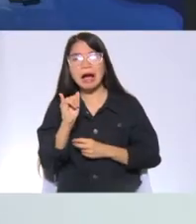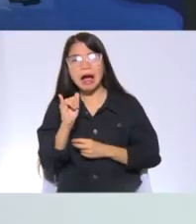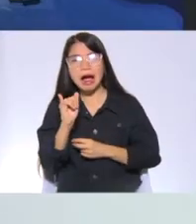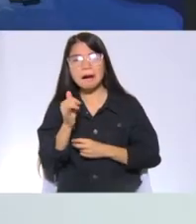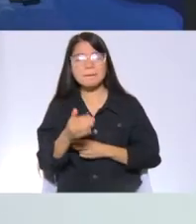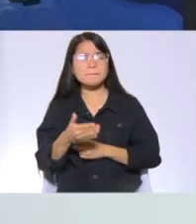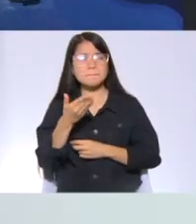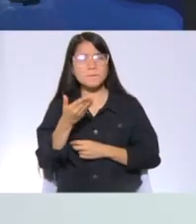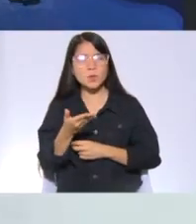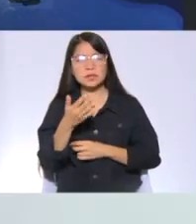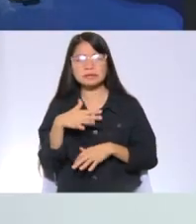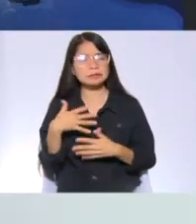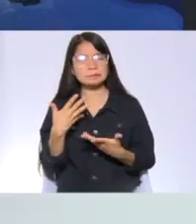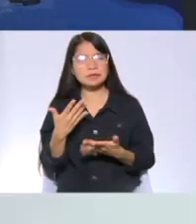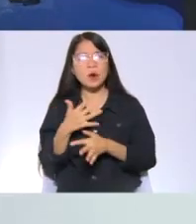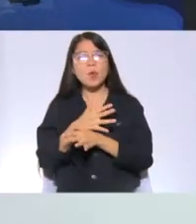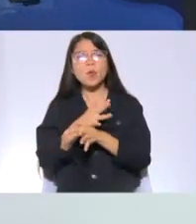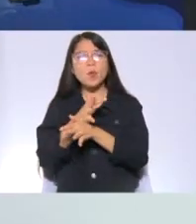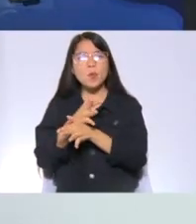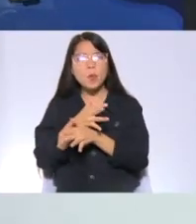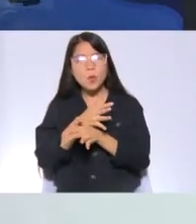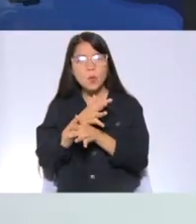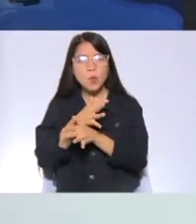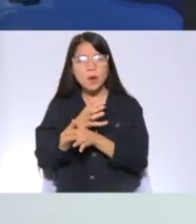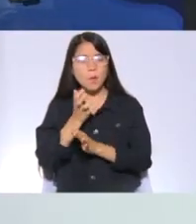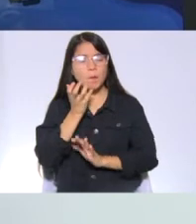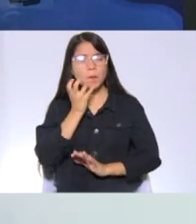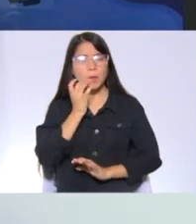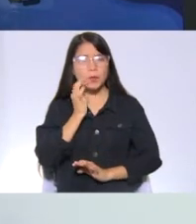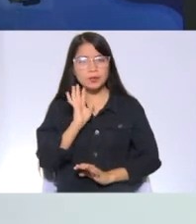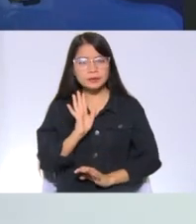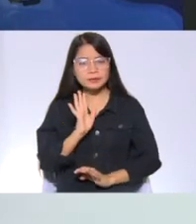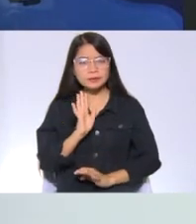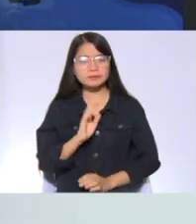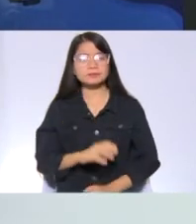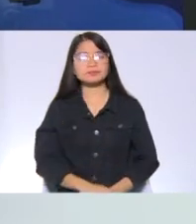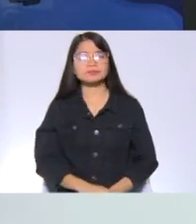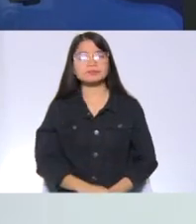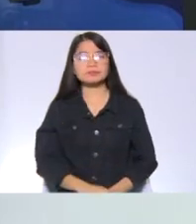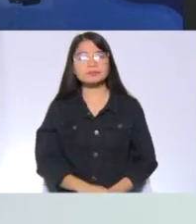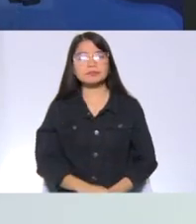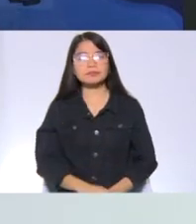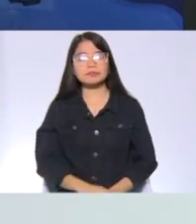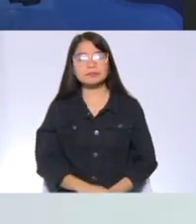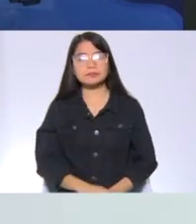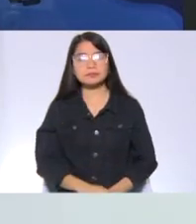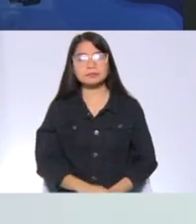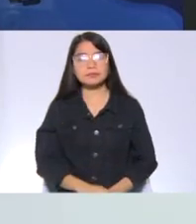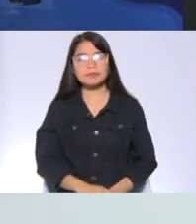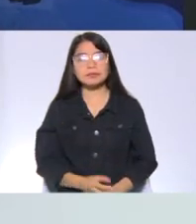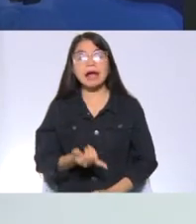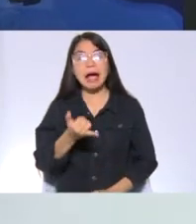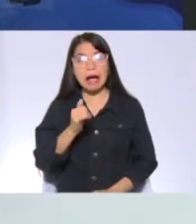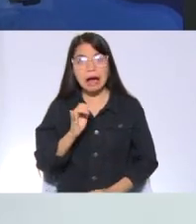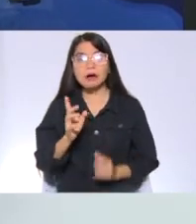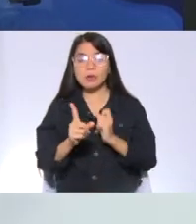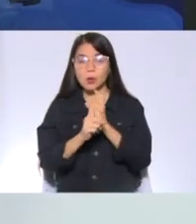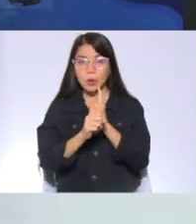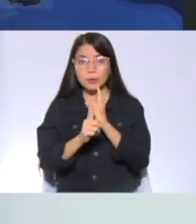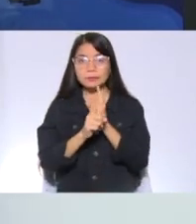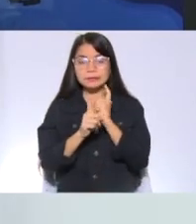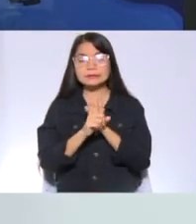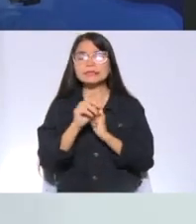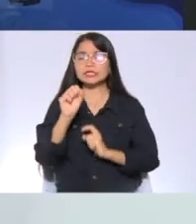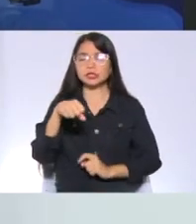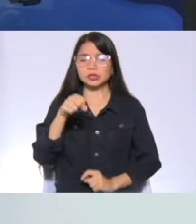Dentro de estos deportes informales también podemos tener deportes de alta competencia, pero no son practicados con la